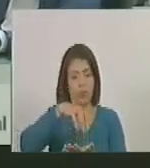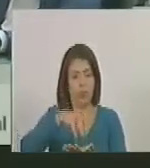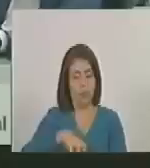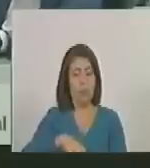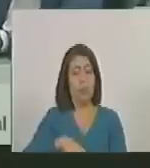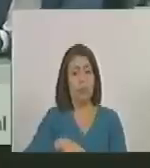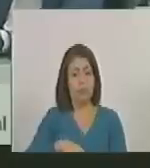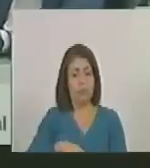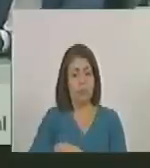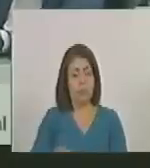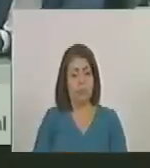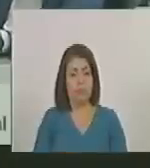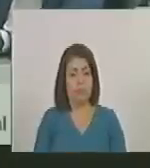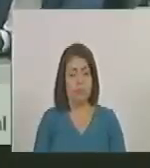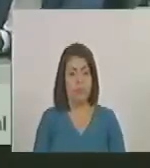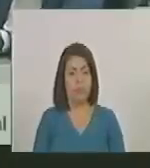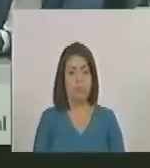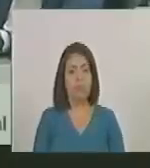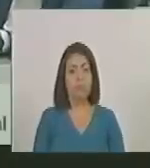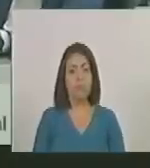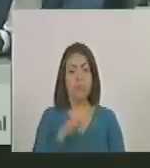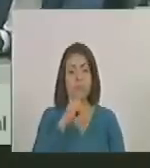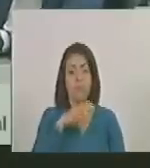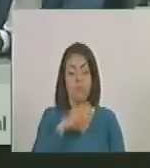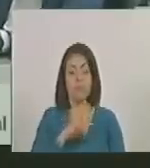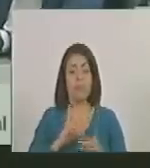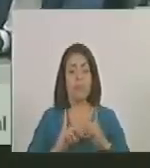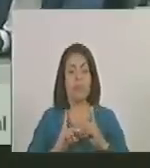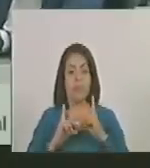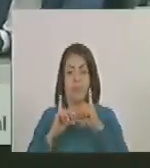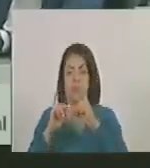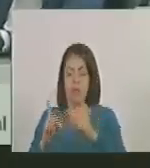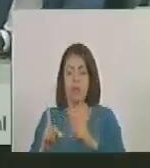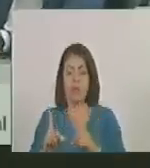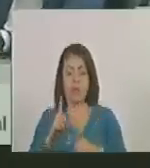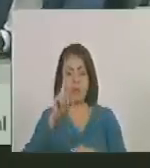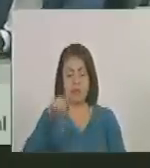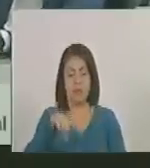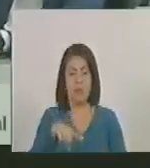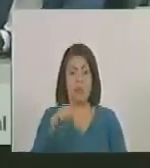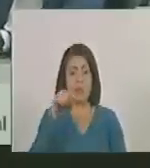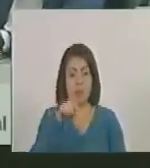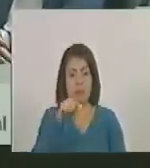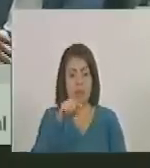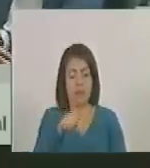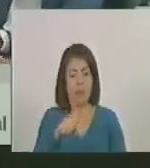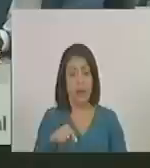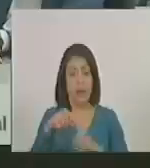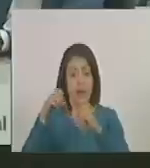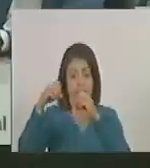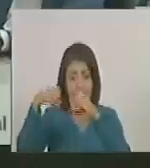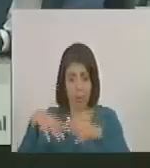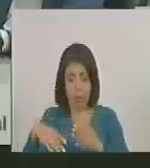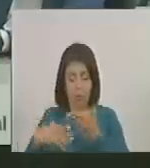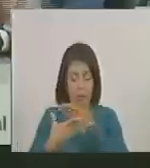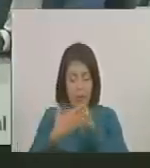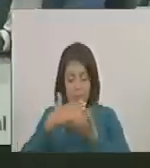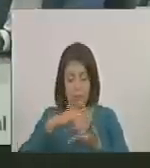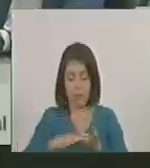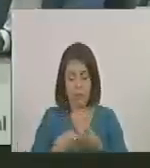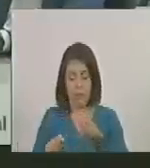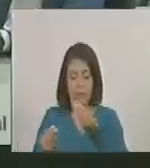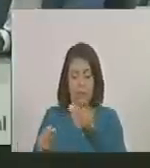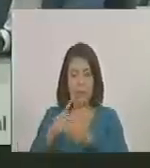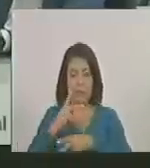régimen puntofijista es un hecho de verdad digno. Y además esa carta de renuncia es un